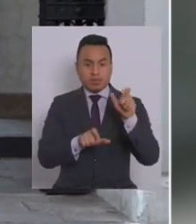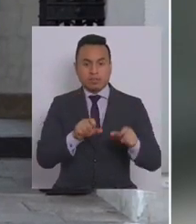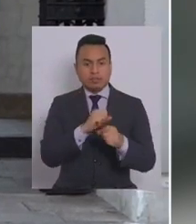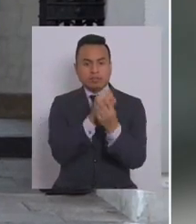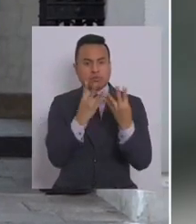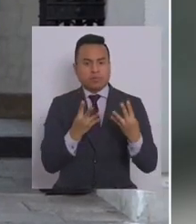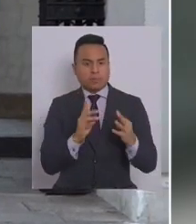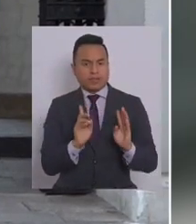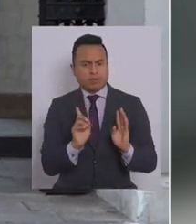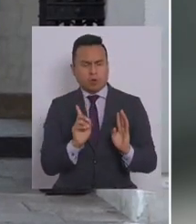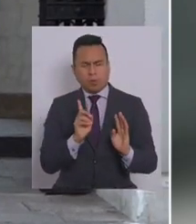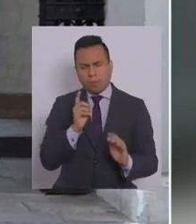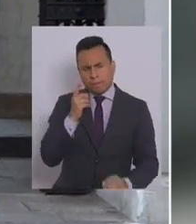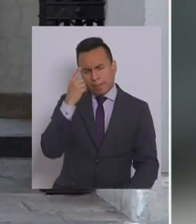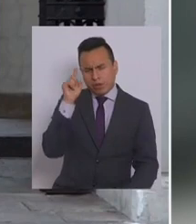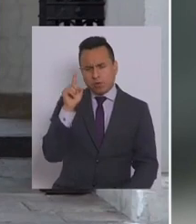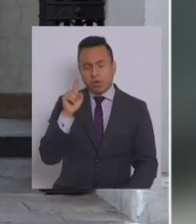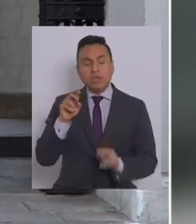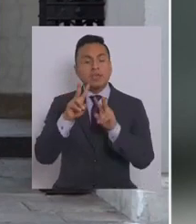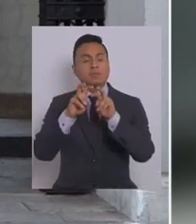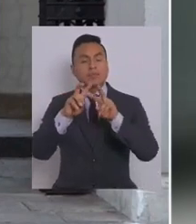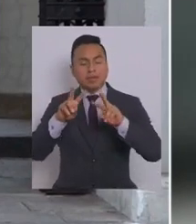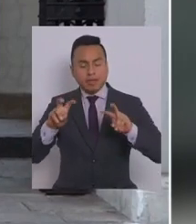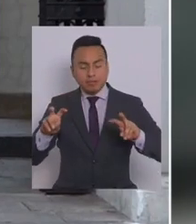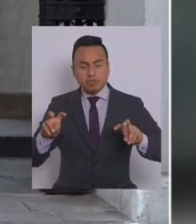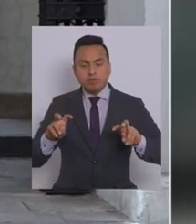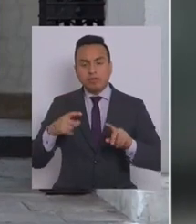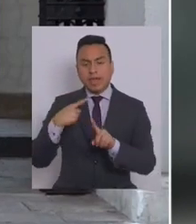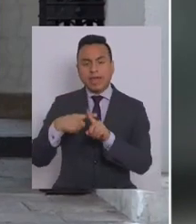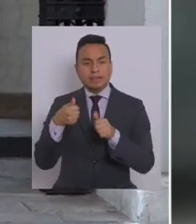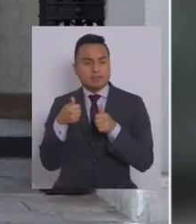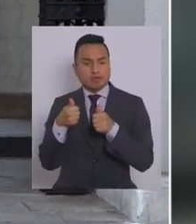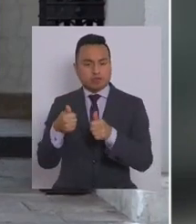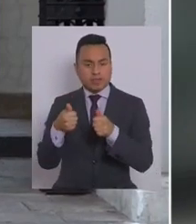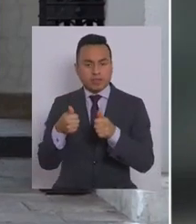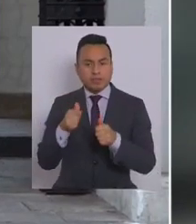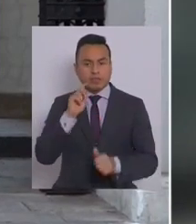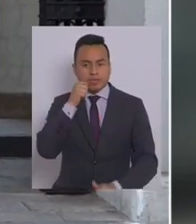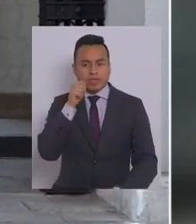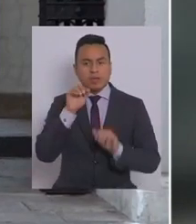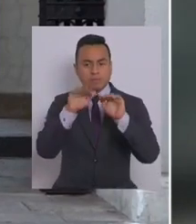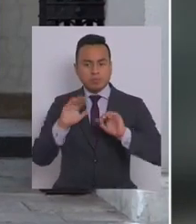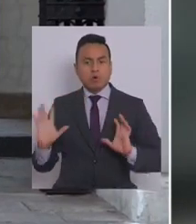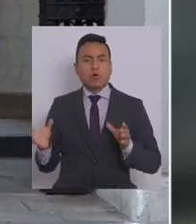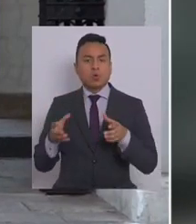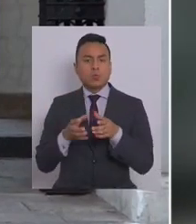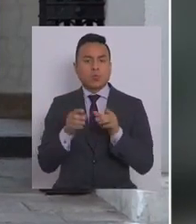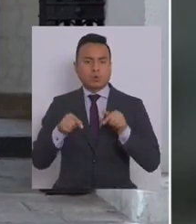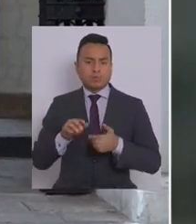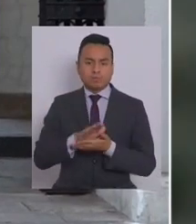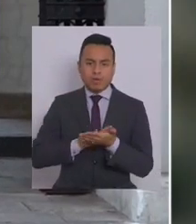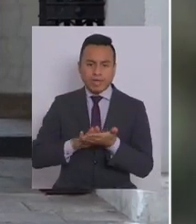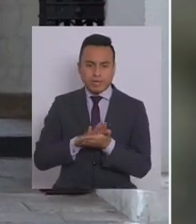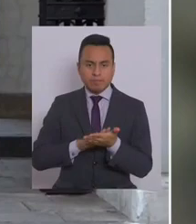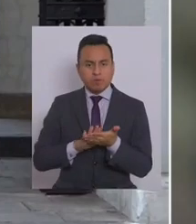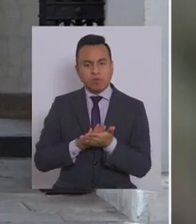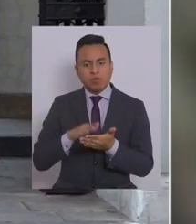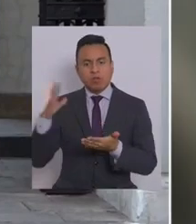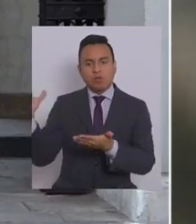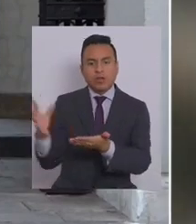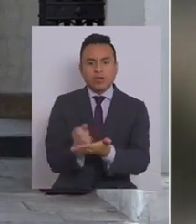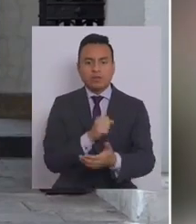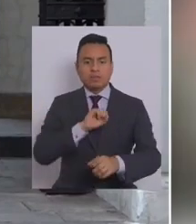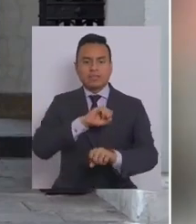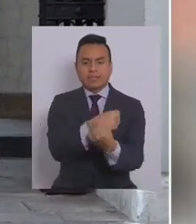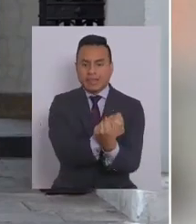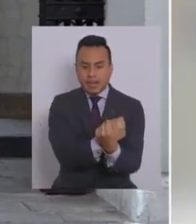no significa que esa investigación no sea exitosa. Son los mismos grupos que hoy día, por ejemplo, lograron